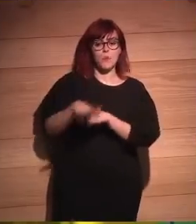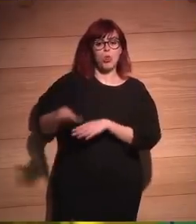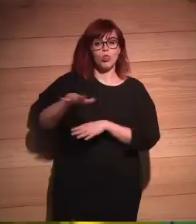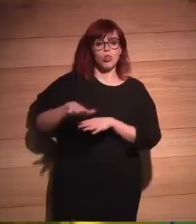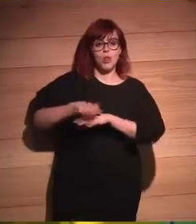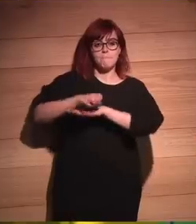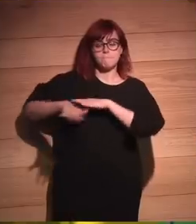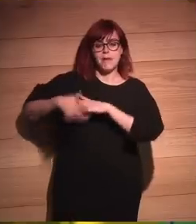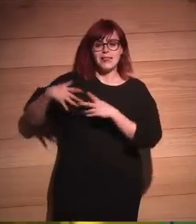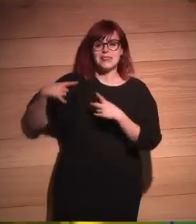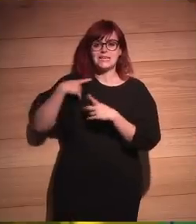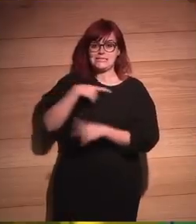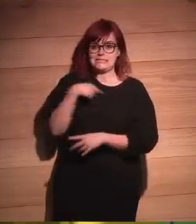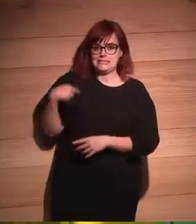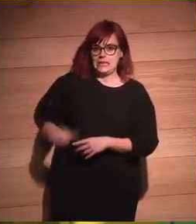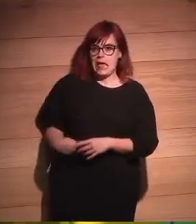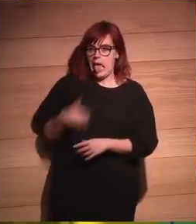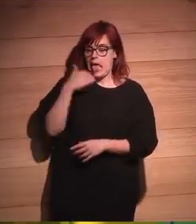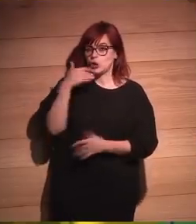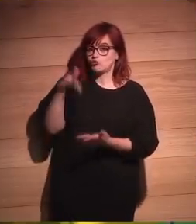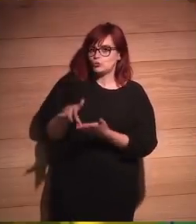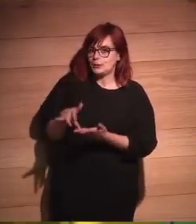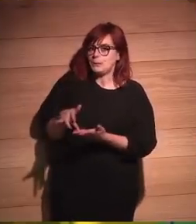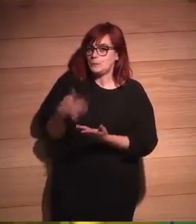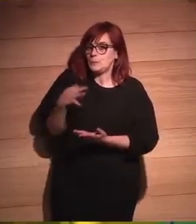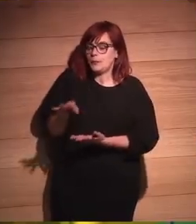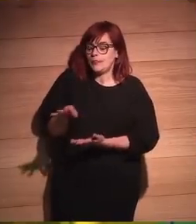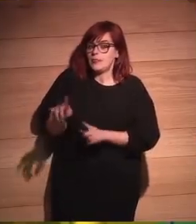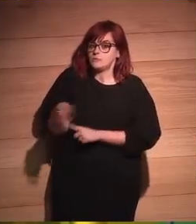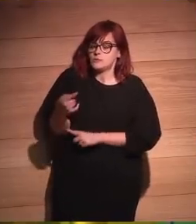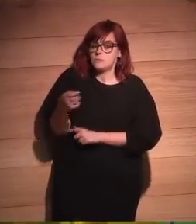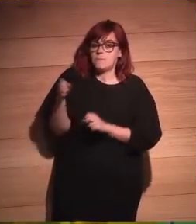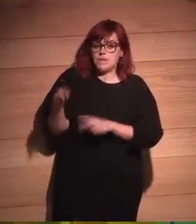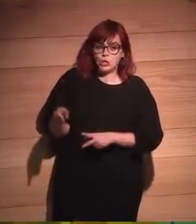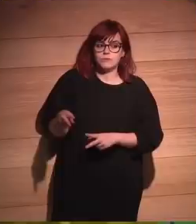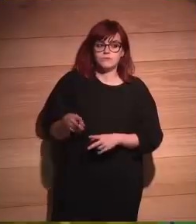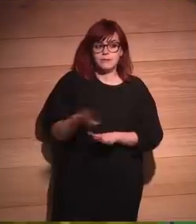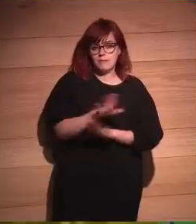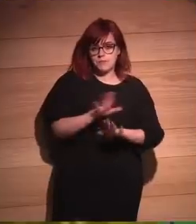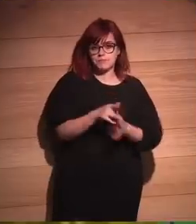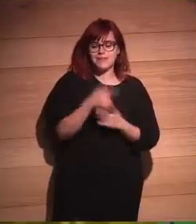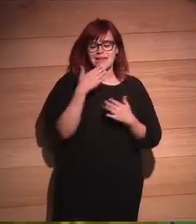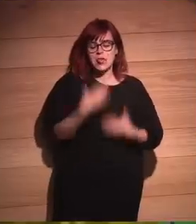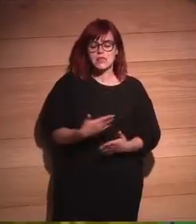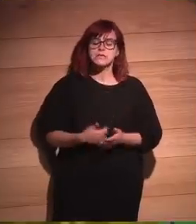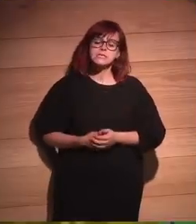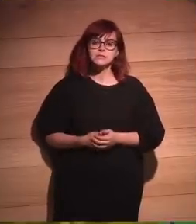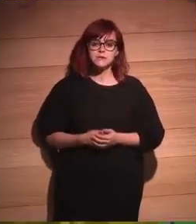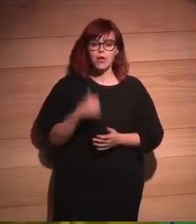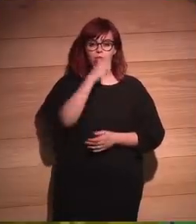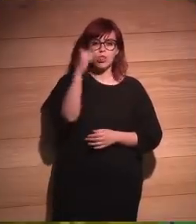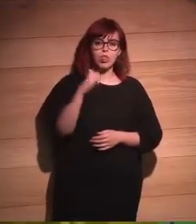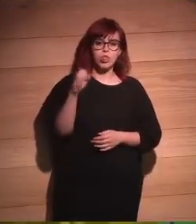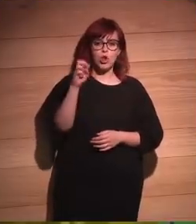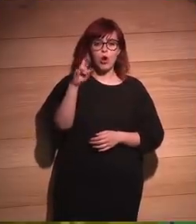China, cosa que no es descartable, ¿no? Y ahí me quedo. Perfecto. Muchísimas gracias. Pues